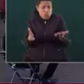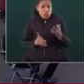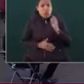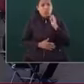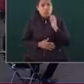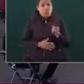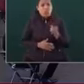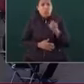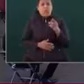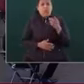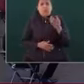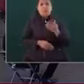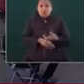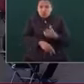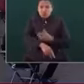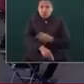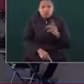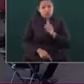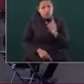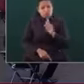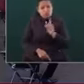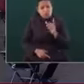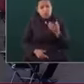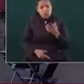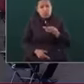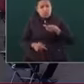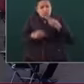Muy deshonestos, intelectualmente hablando.